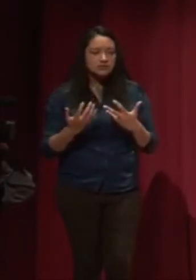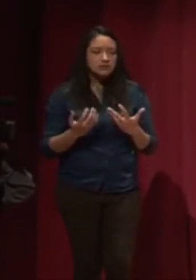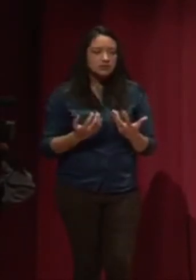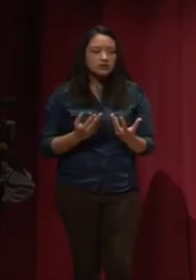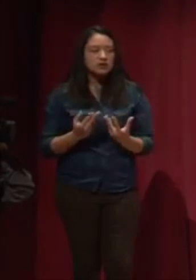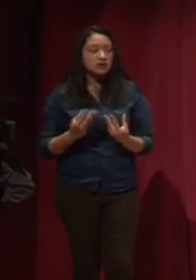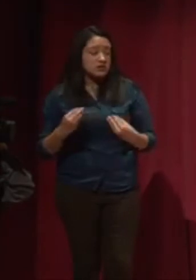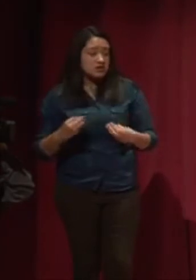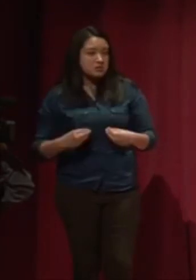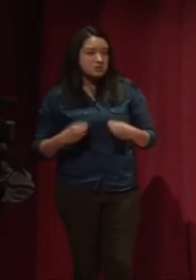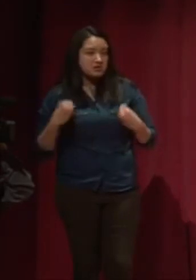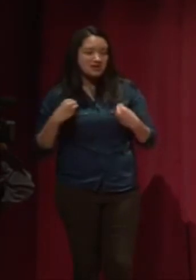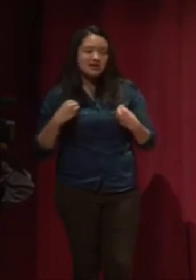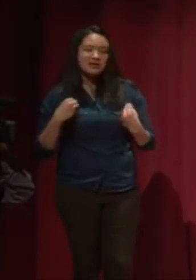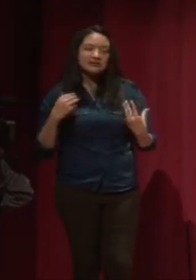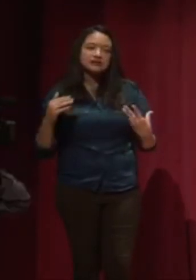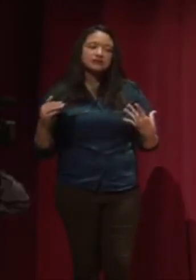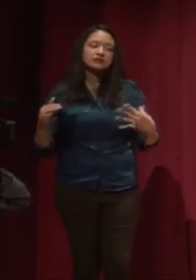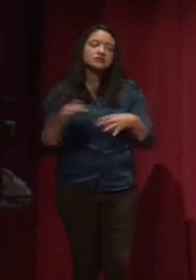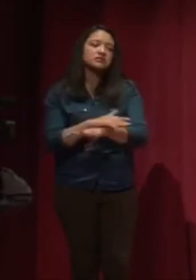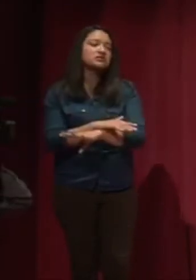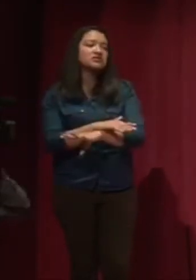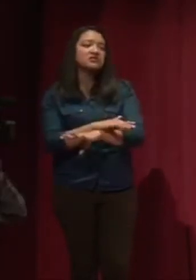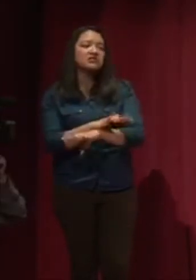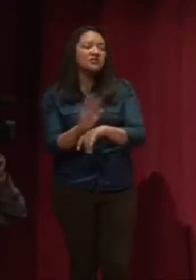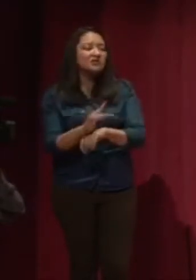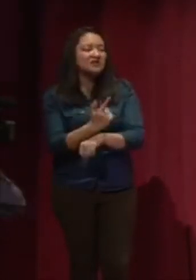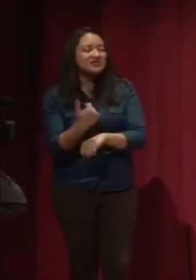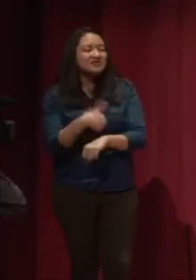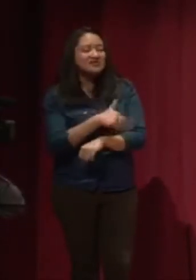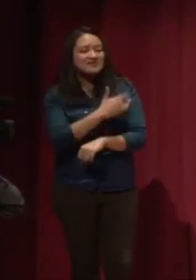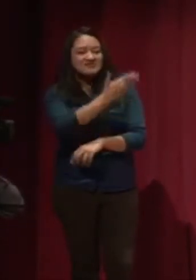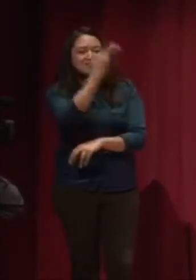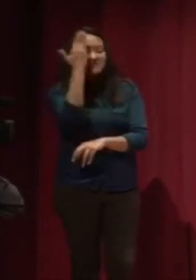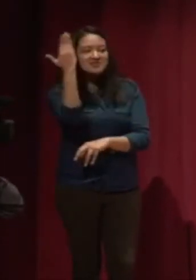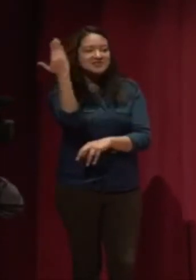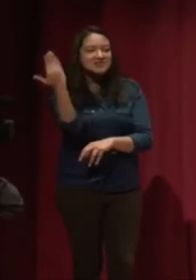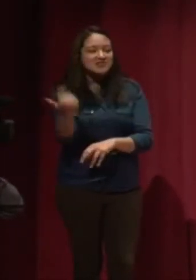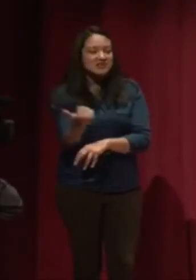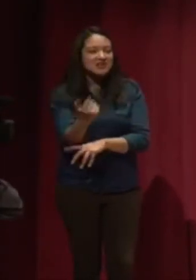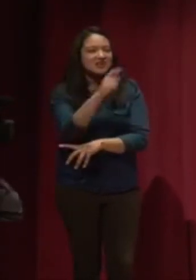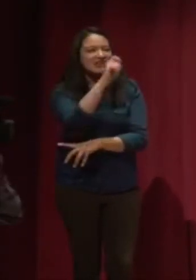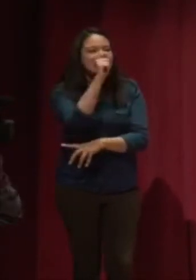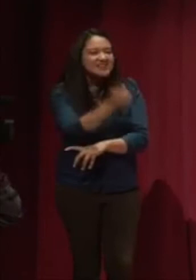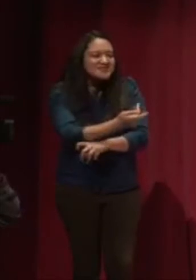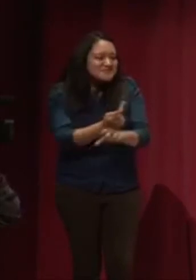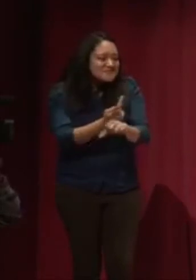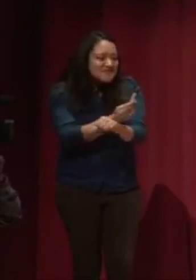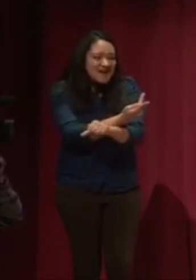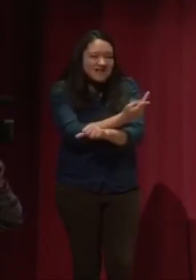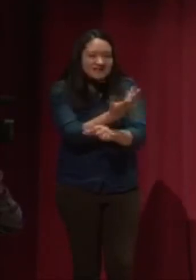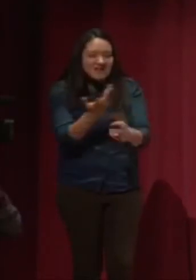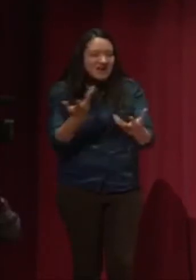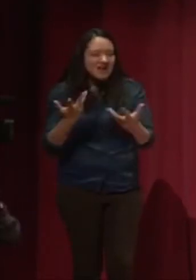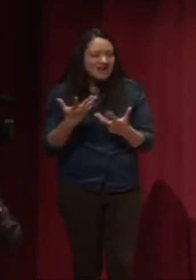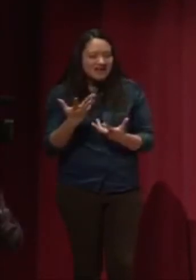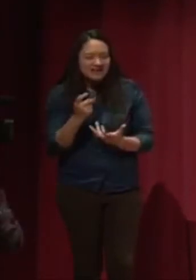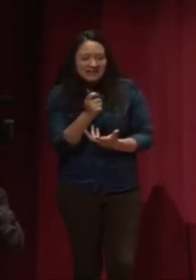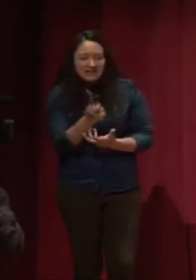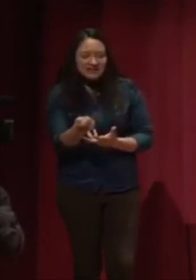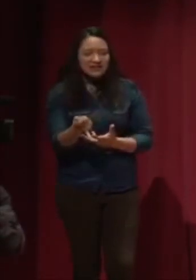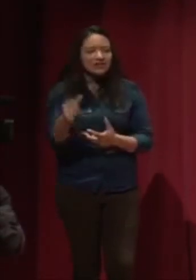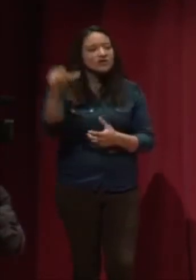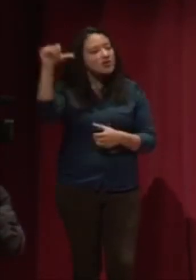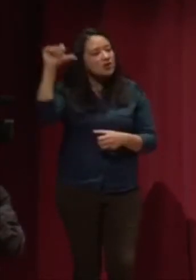La vida nos cambió por completo porque no sabíamos qué era lo que estaba pasando. Hoy en día,